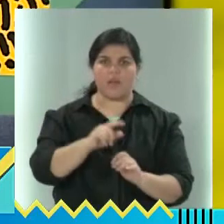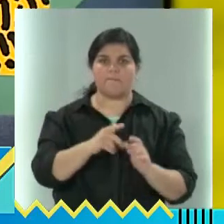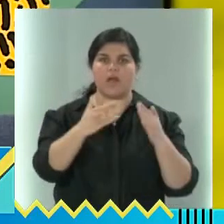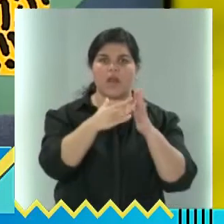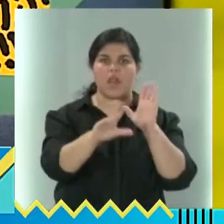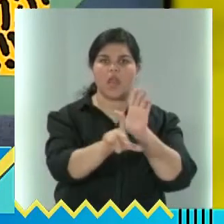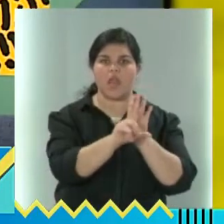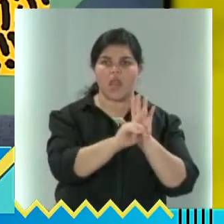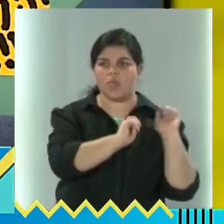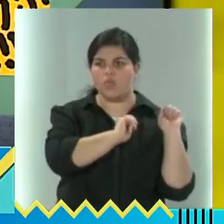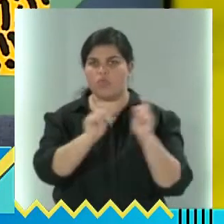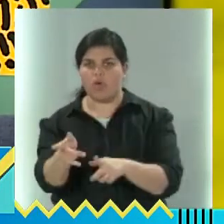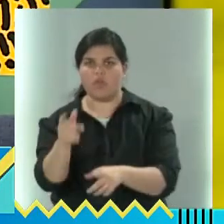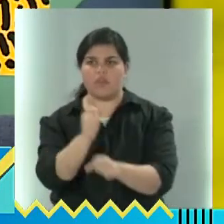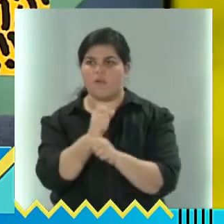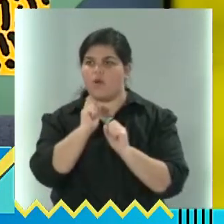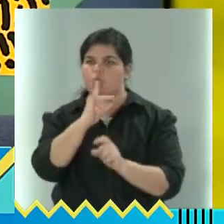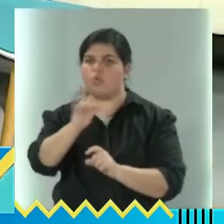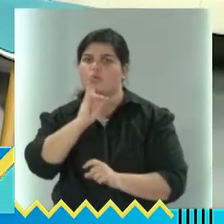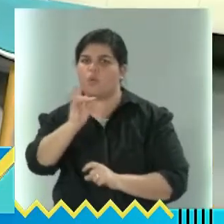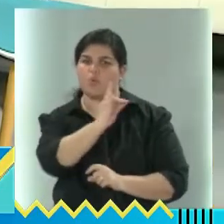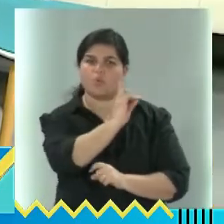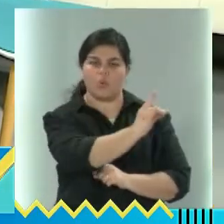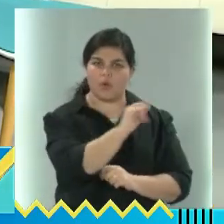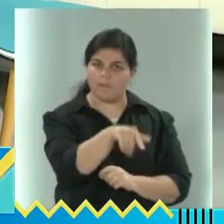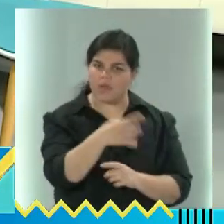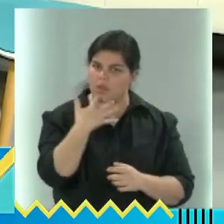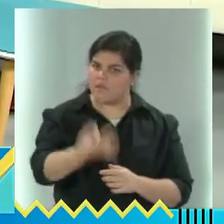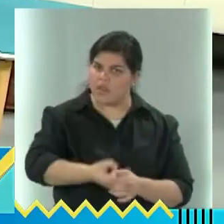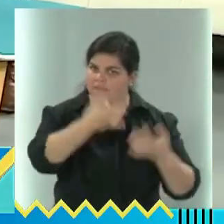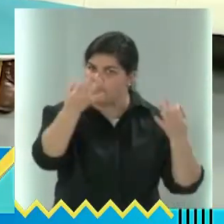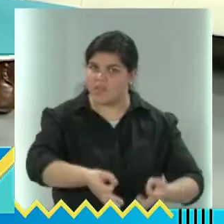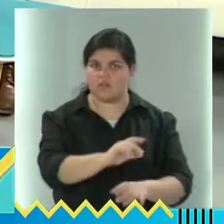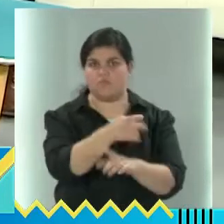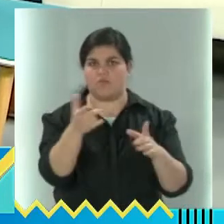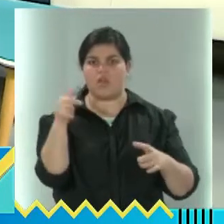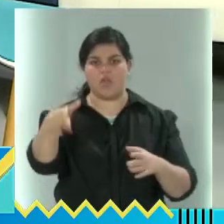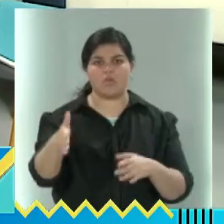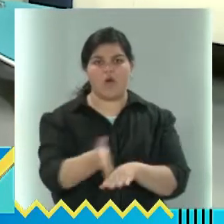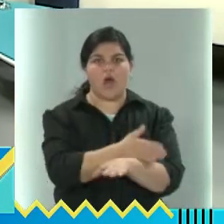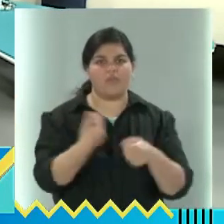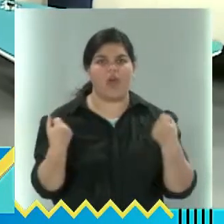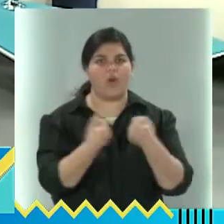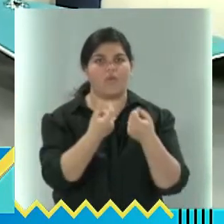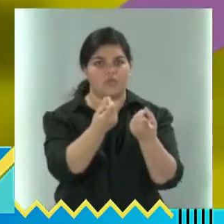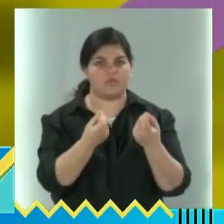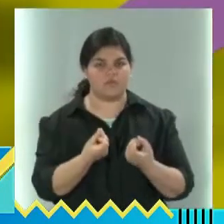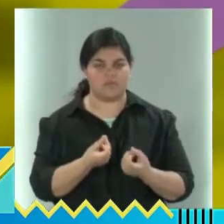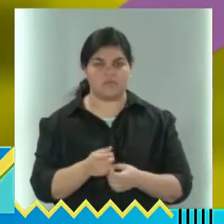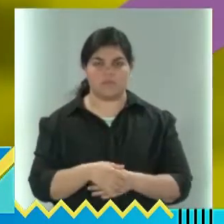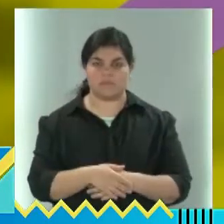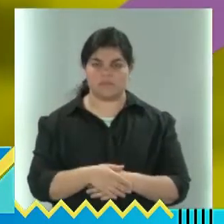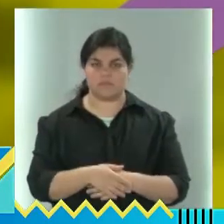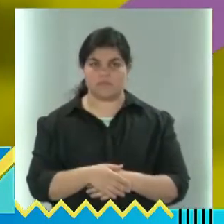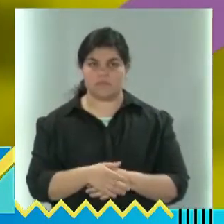legislatura. Creo que no ha sido la forma adecuada y creo que esto tendría que haber sido consensuado de una mejor manera. Bien, voy a